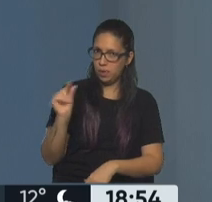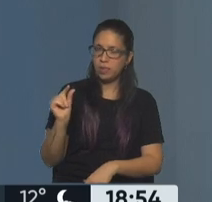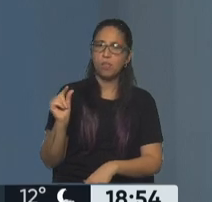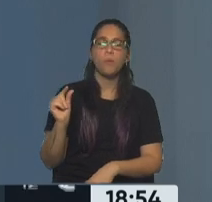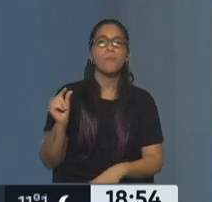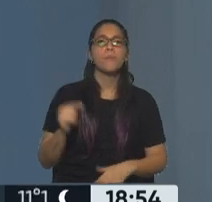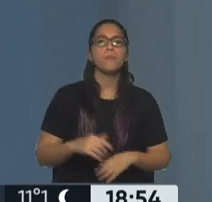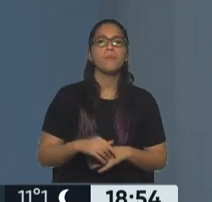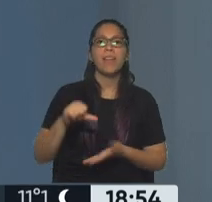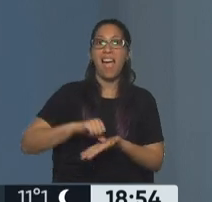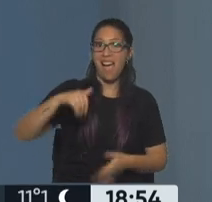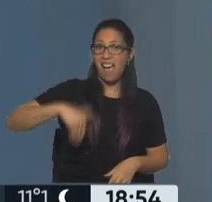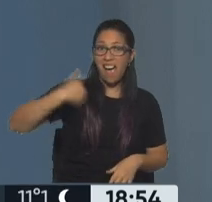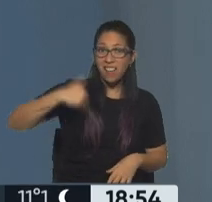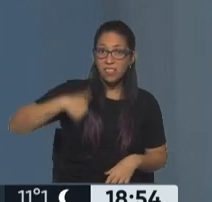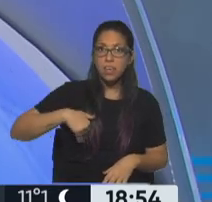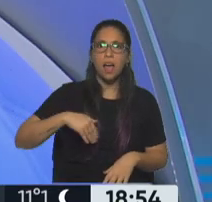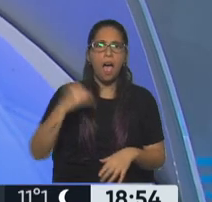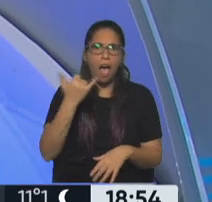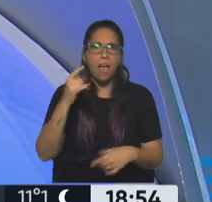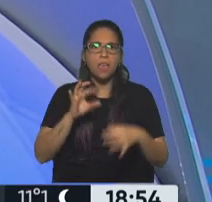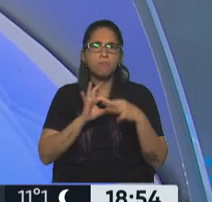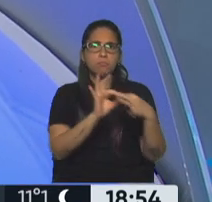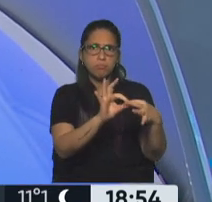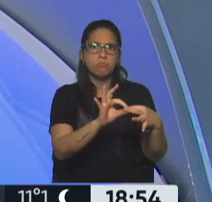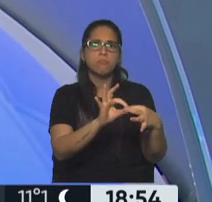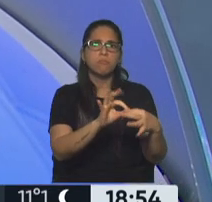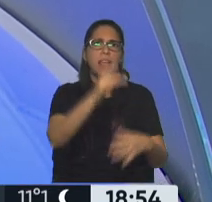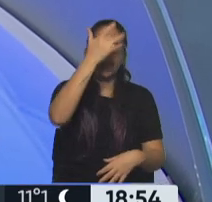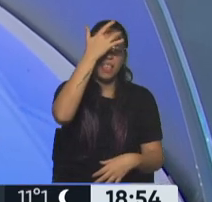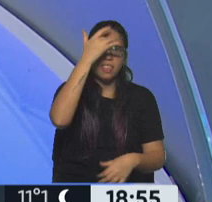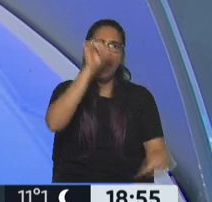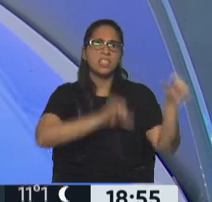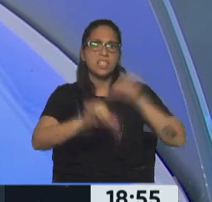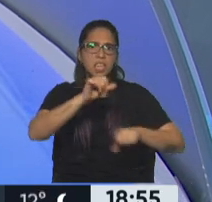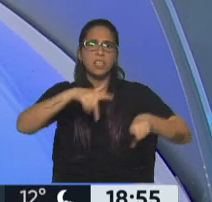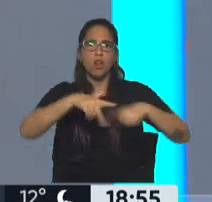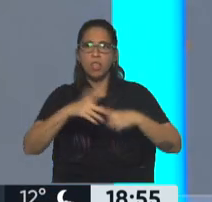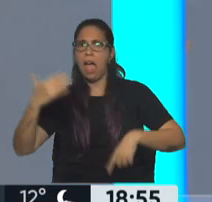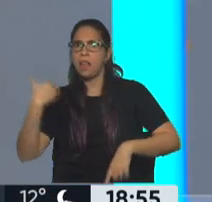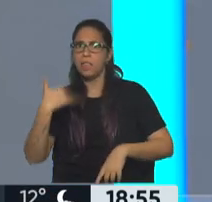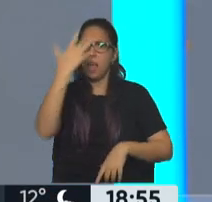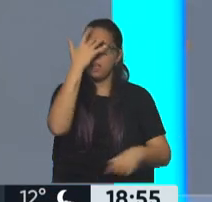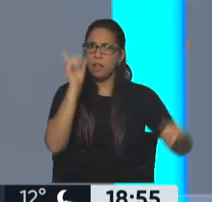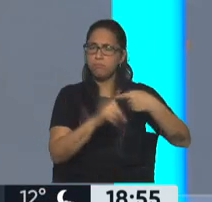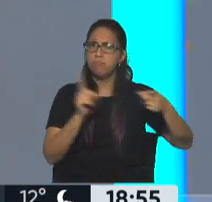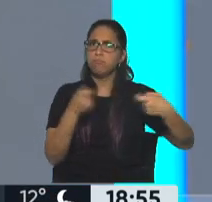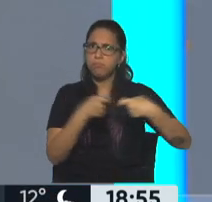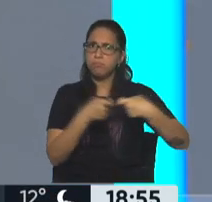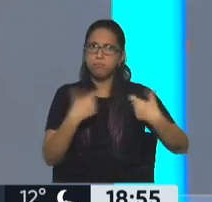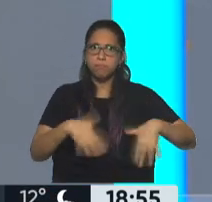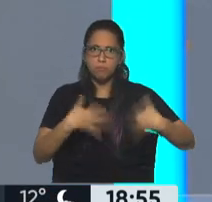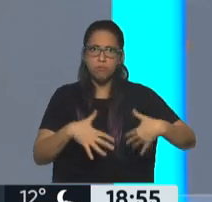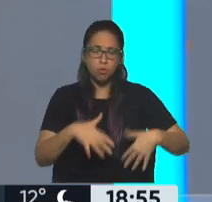Argentina mantiene vínculos con la India en ciencia y tecnología También muchas así como